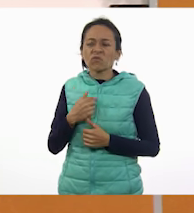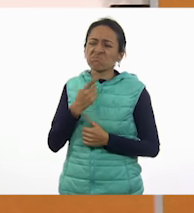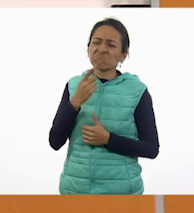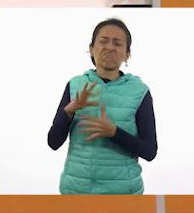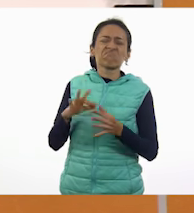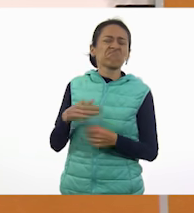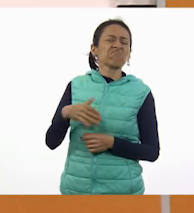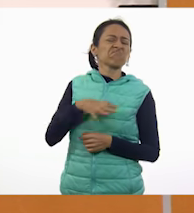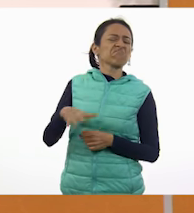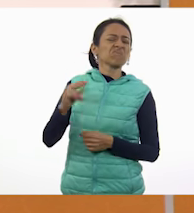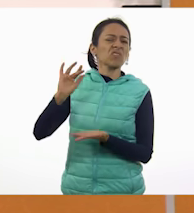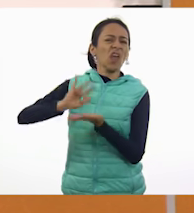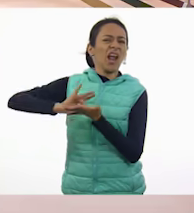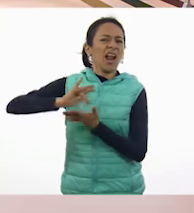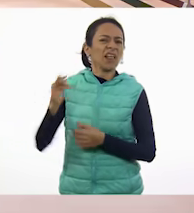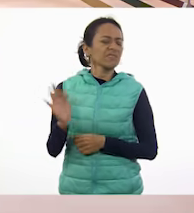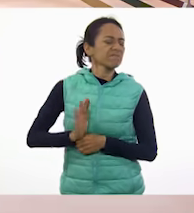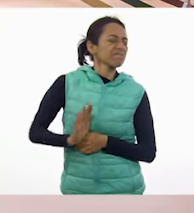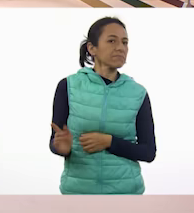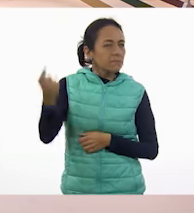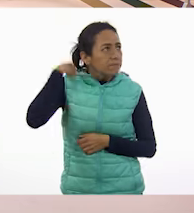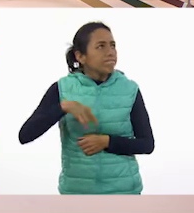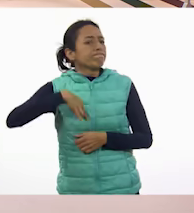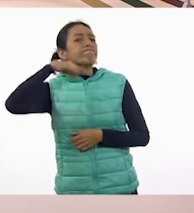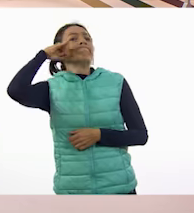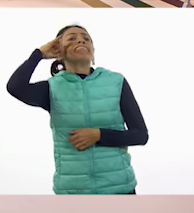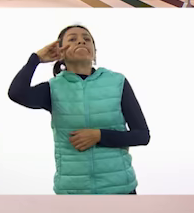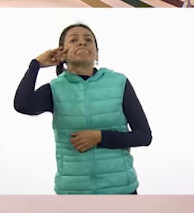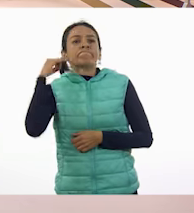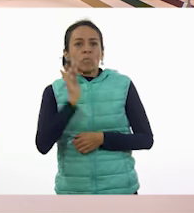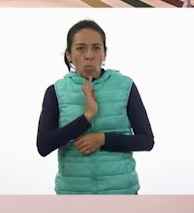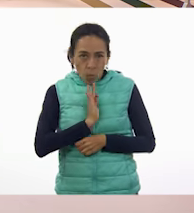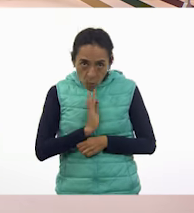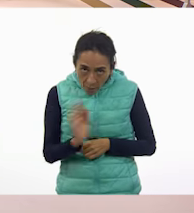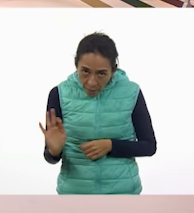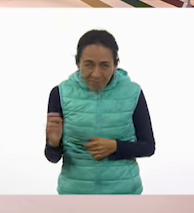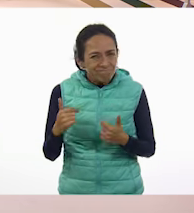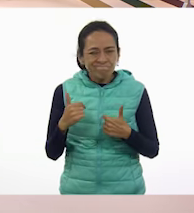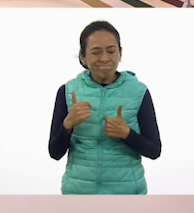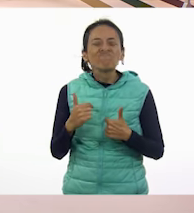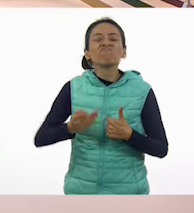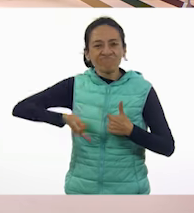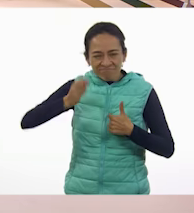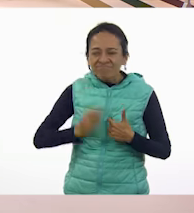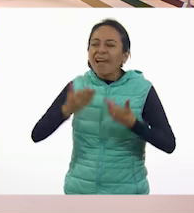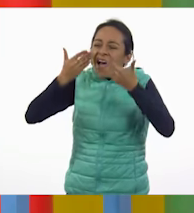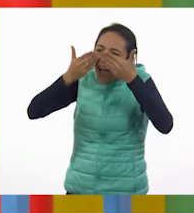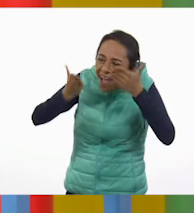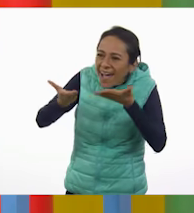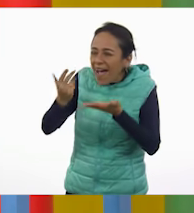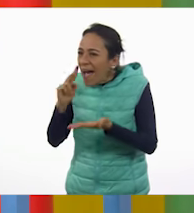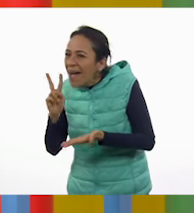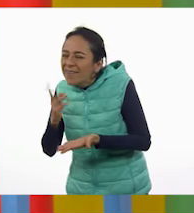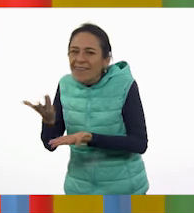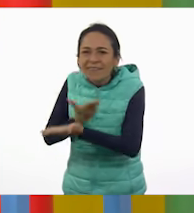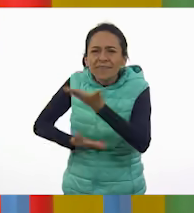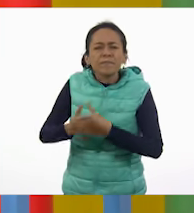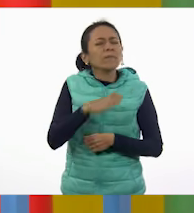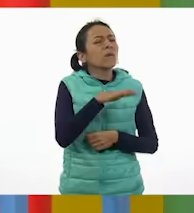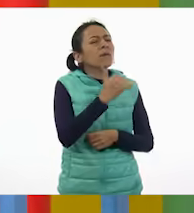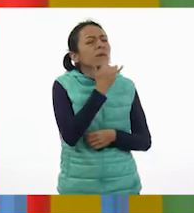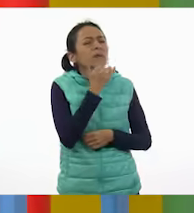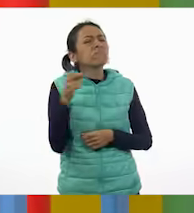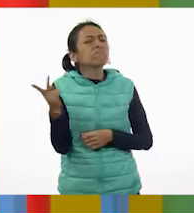la hicieran sentir mal. Bueno, sí, yo tenía que abrirme a esas posibilidades. Pues sí, oye, ¿y cuántos años tenías cuando la conociste?